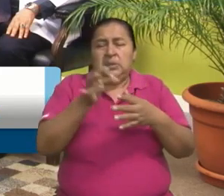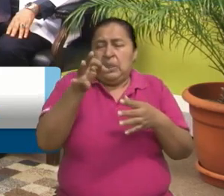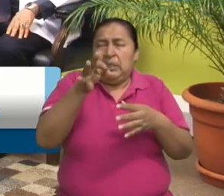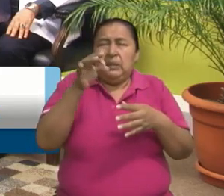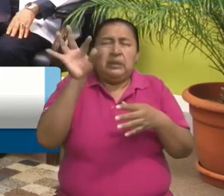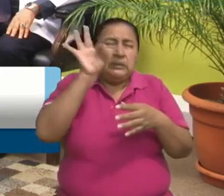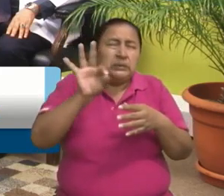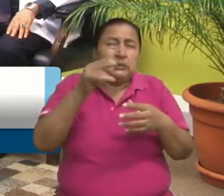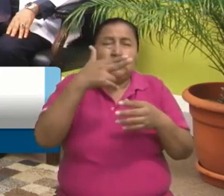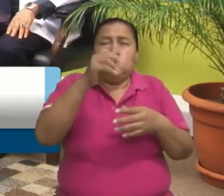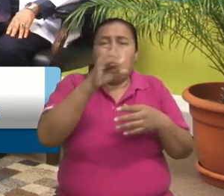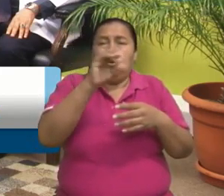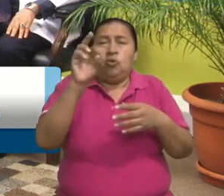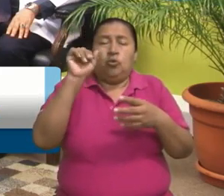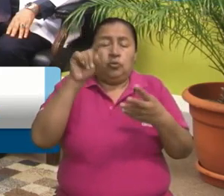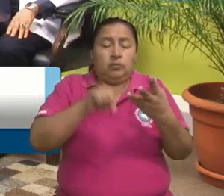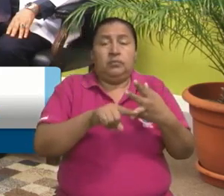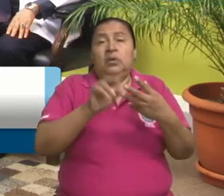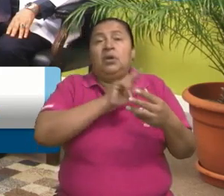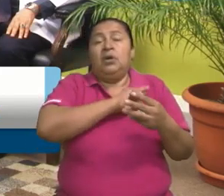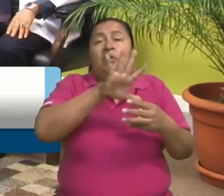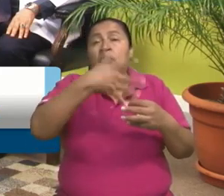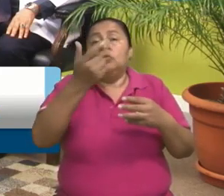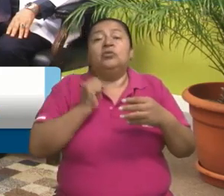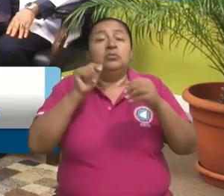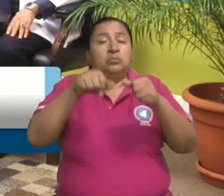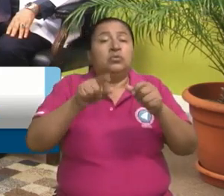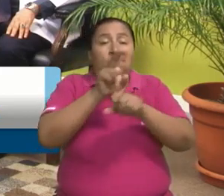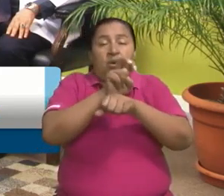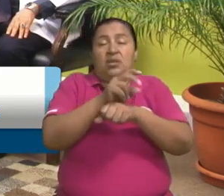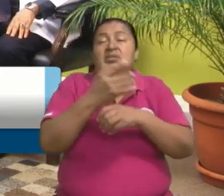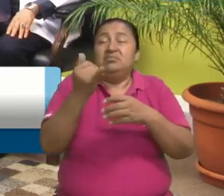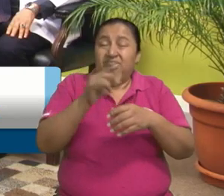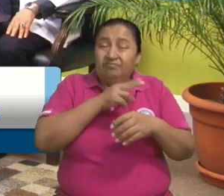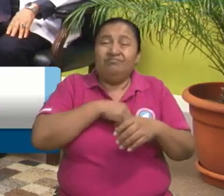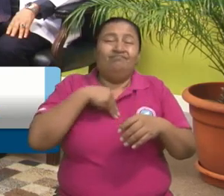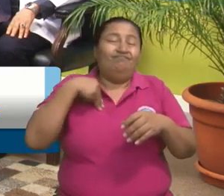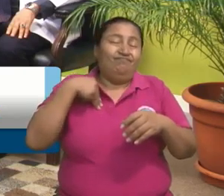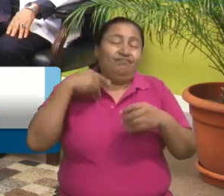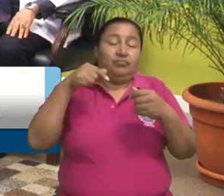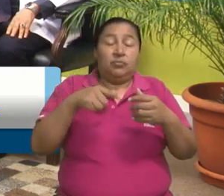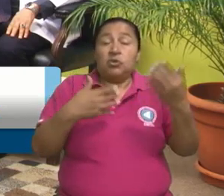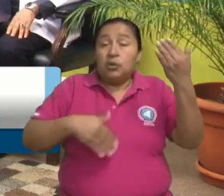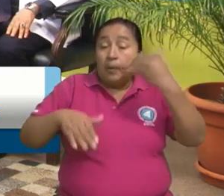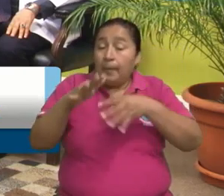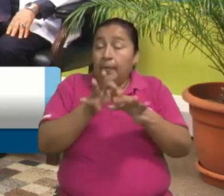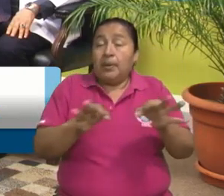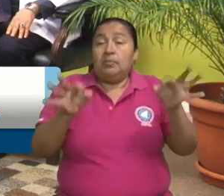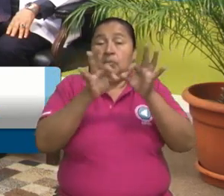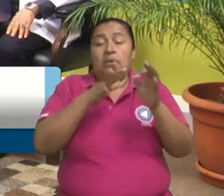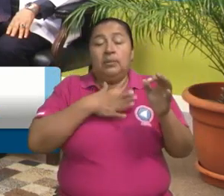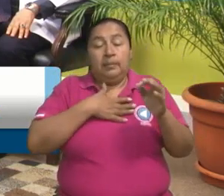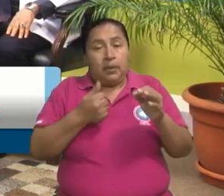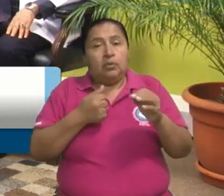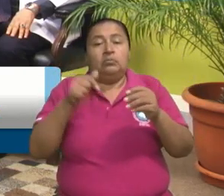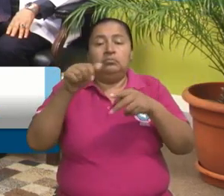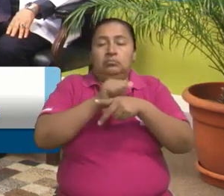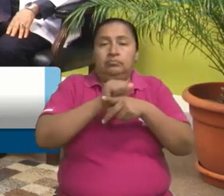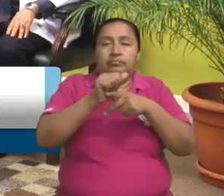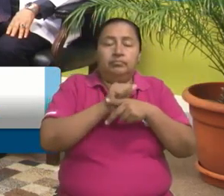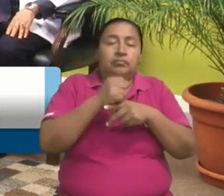van de este se van este cucaracha y es molesto entonces lo más lo más idóneo es aplicar una